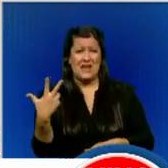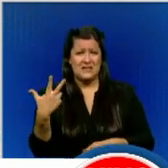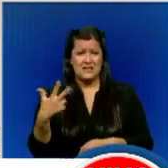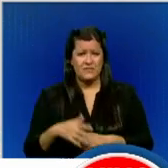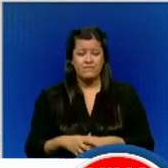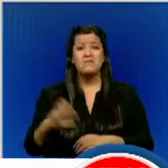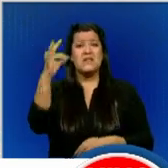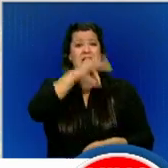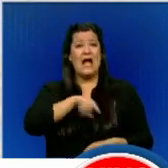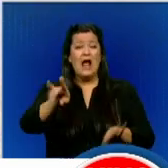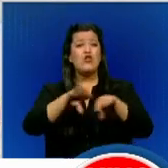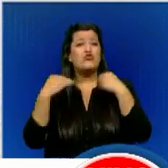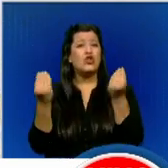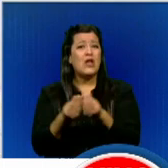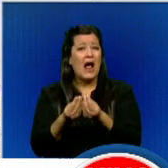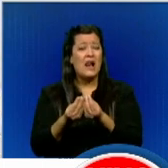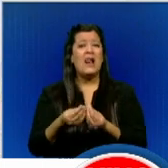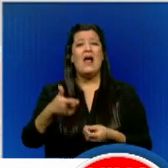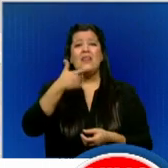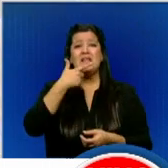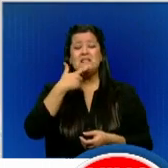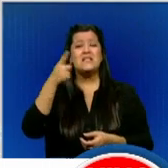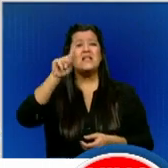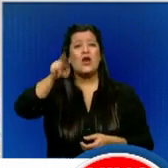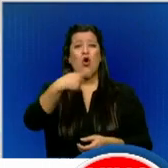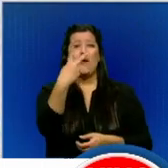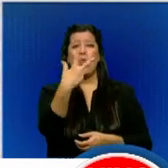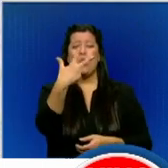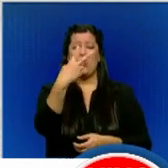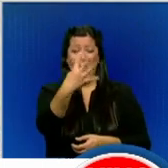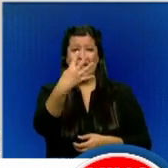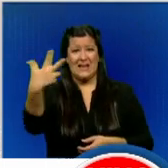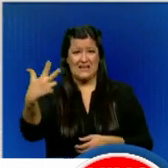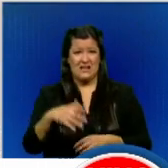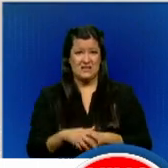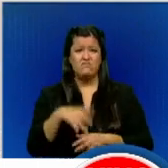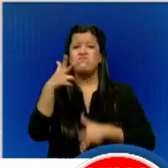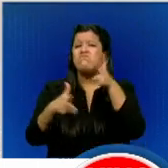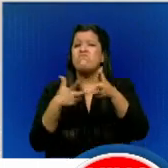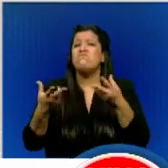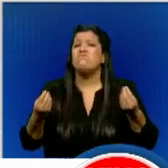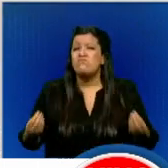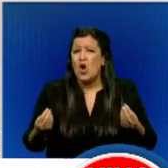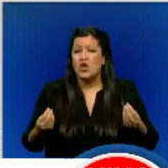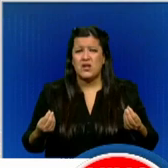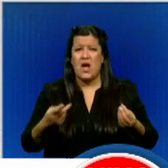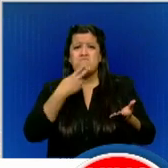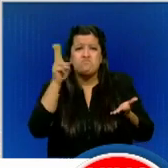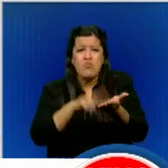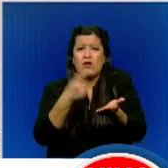salario total 17.43 digo los recursos tributarios